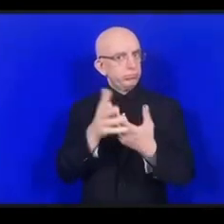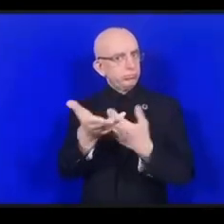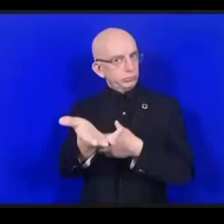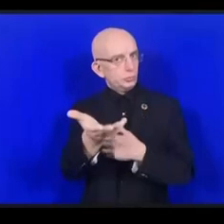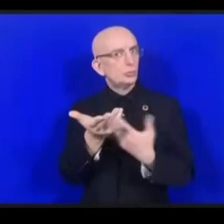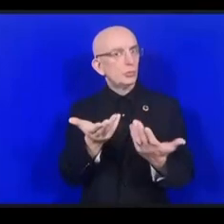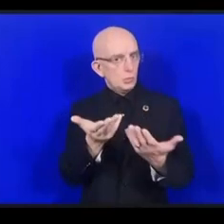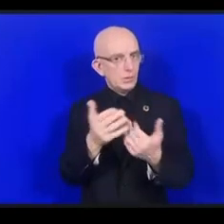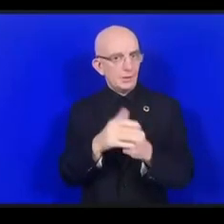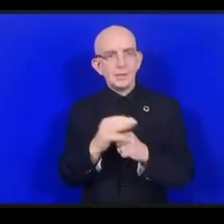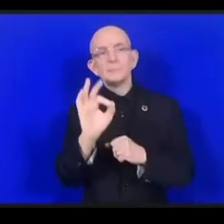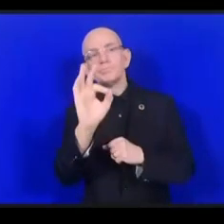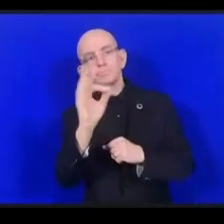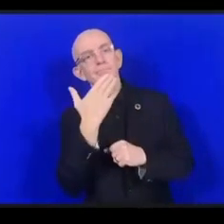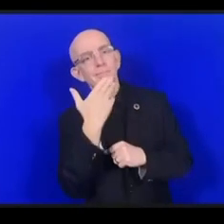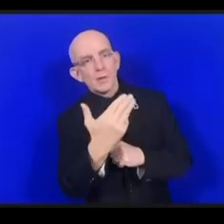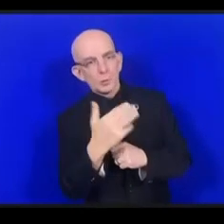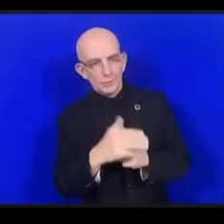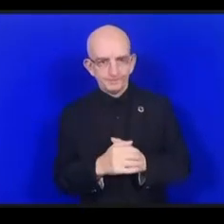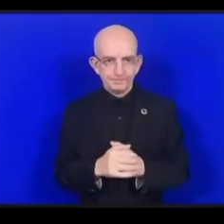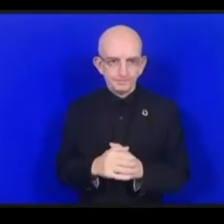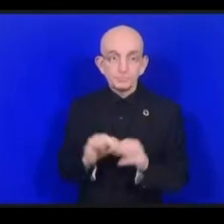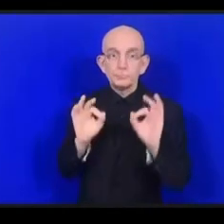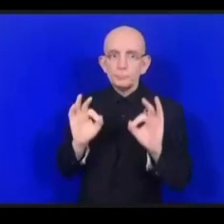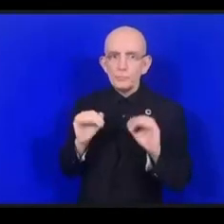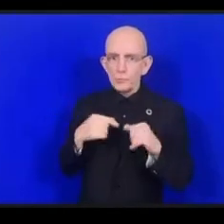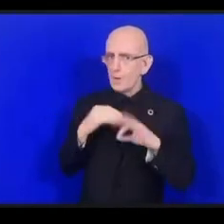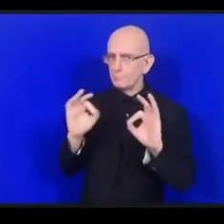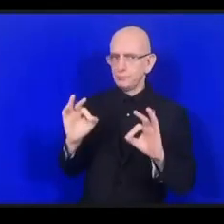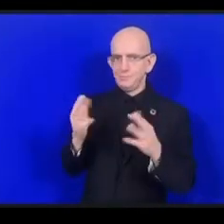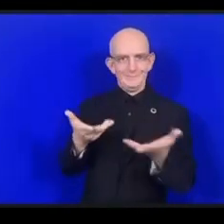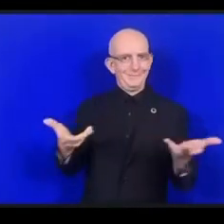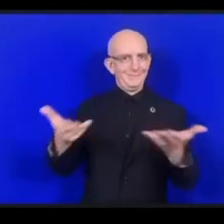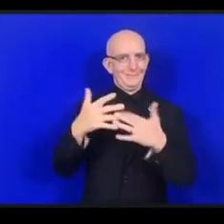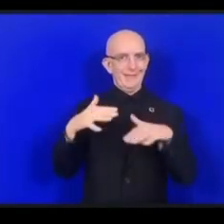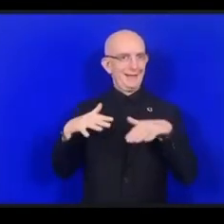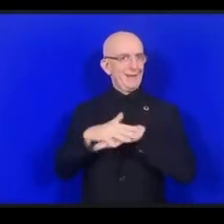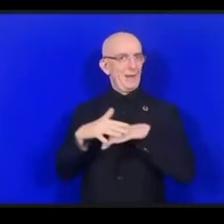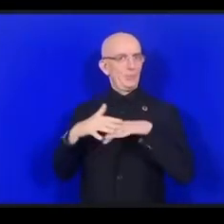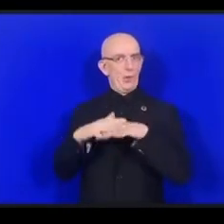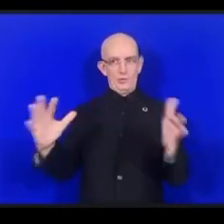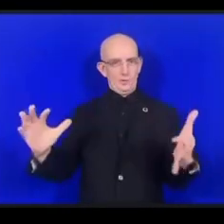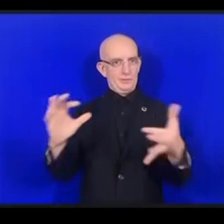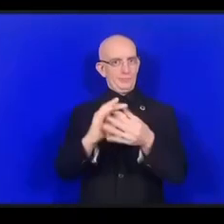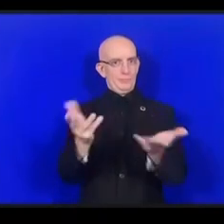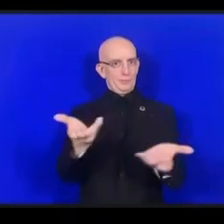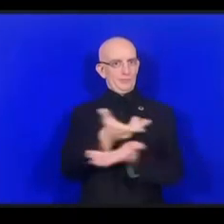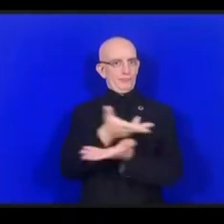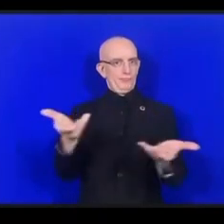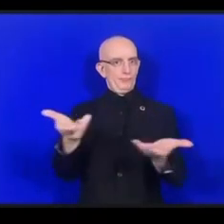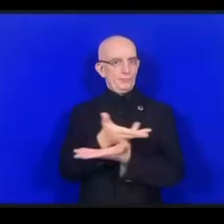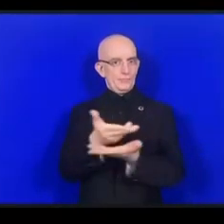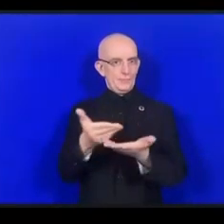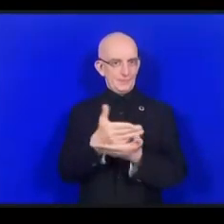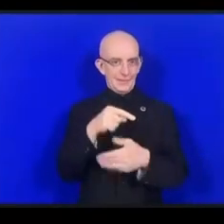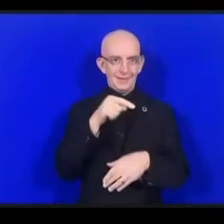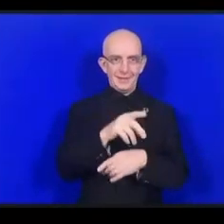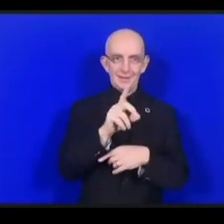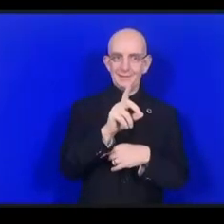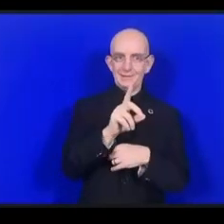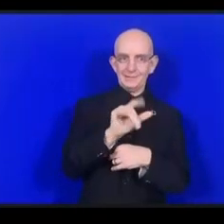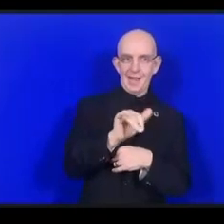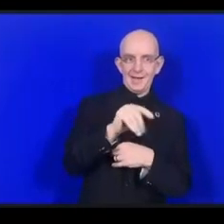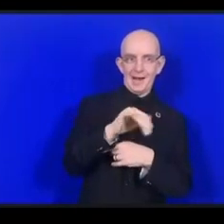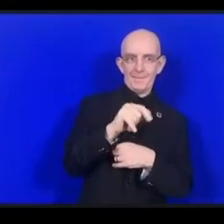me complace el hecho de que ya se está produciendo trabajo en Red entre las coaliciones dinámicas y quisiera